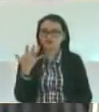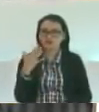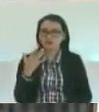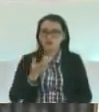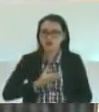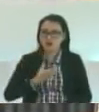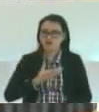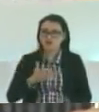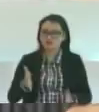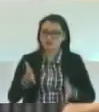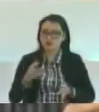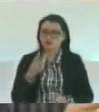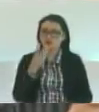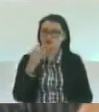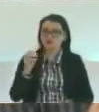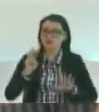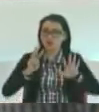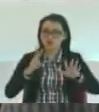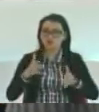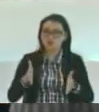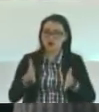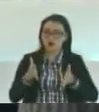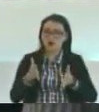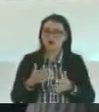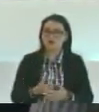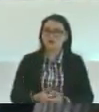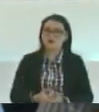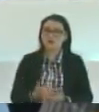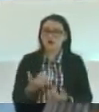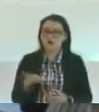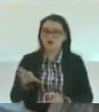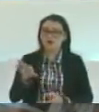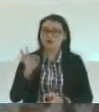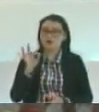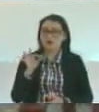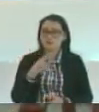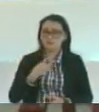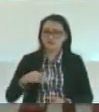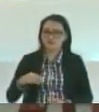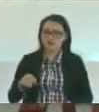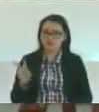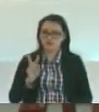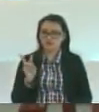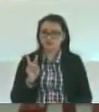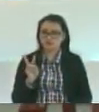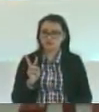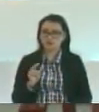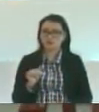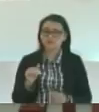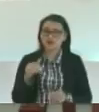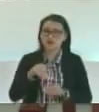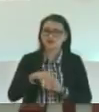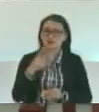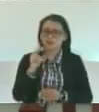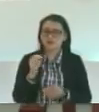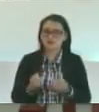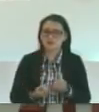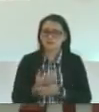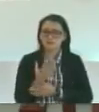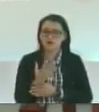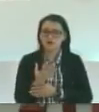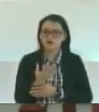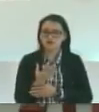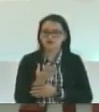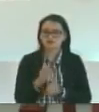alcaldías, ganamos 308, y que nos lleva a elegir presidente de la República. Con esta elección del 20 de mayo se